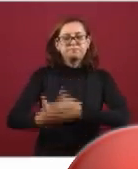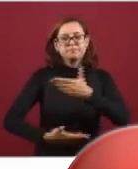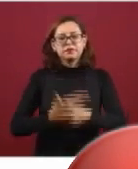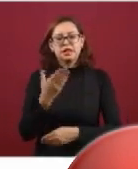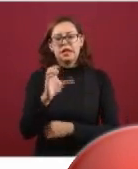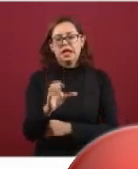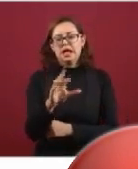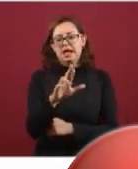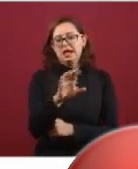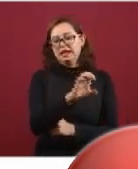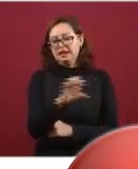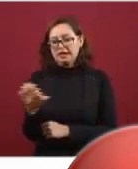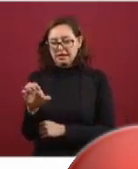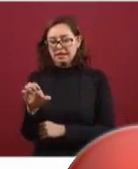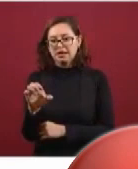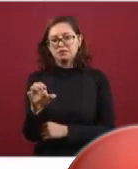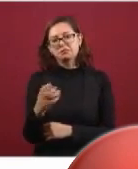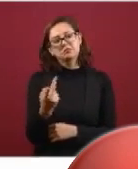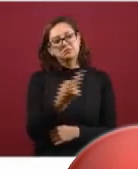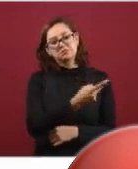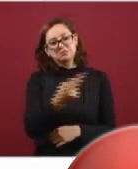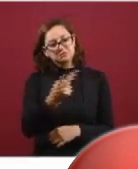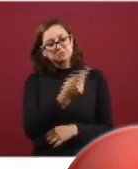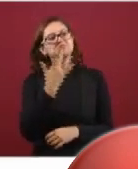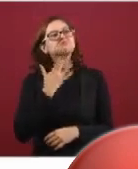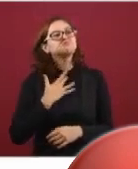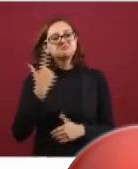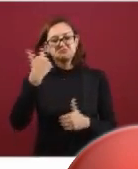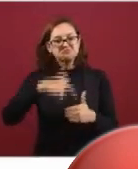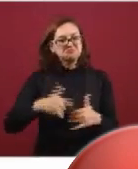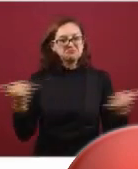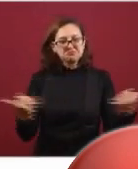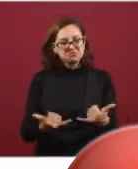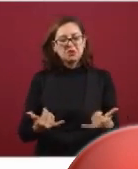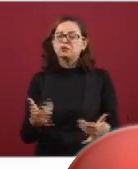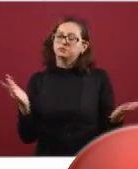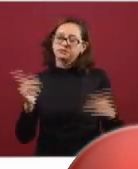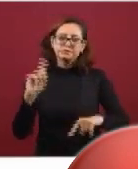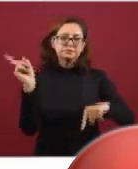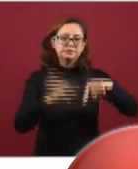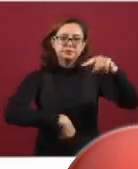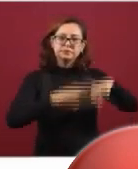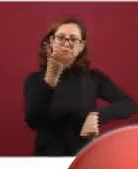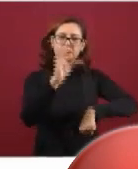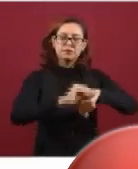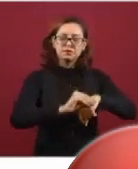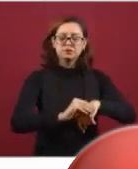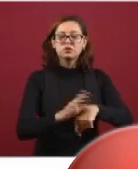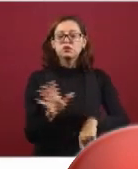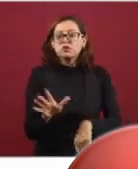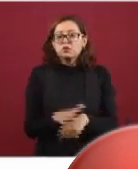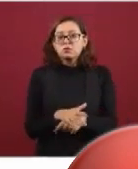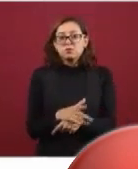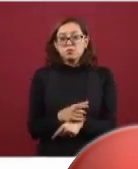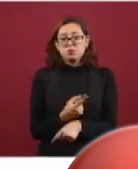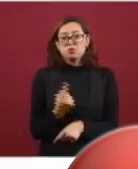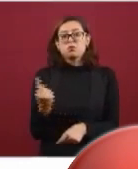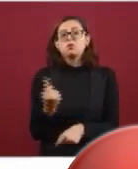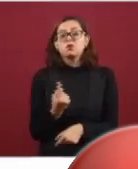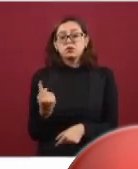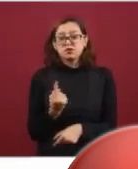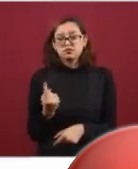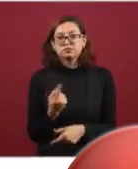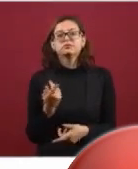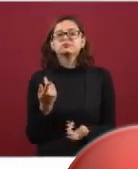para que estas estaciones de servicio pierdan el permiso. porque como verán ustedes,